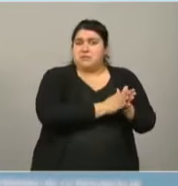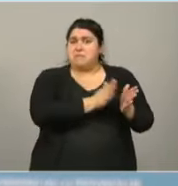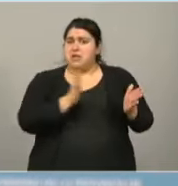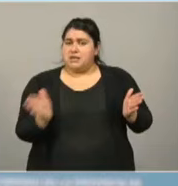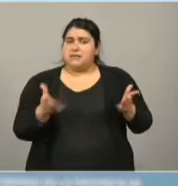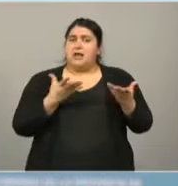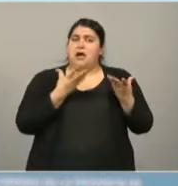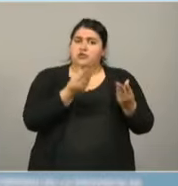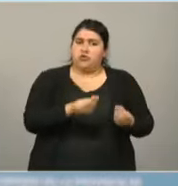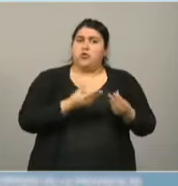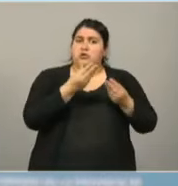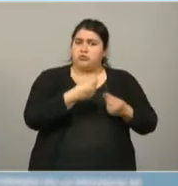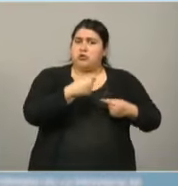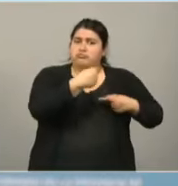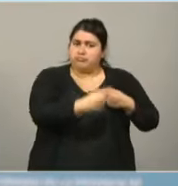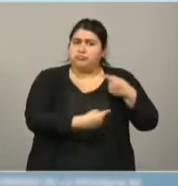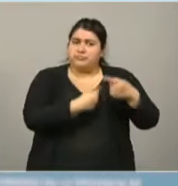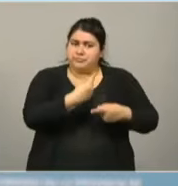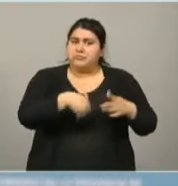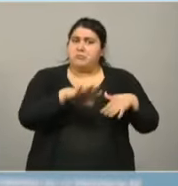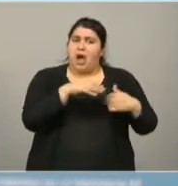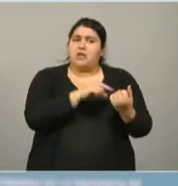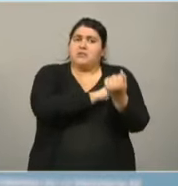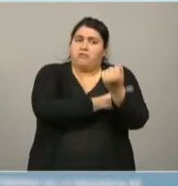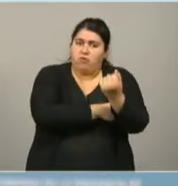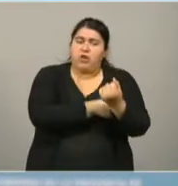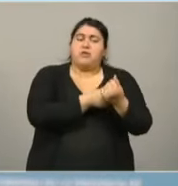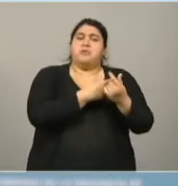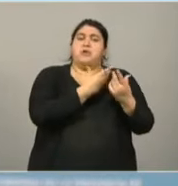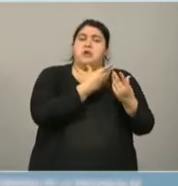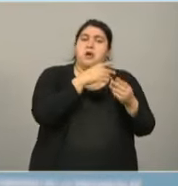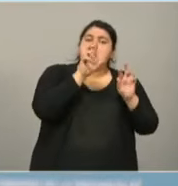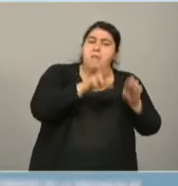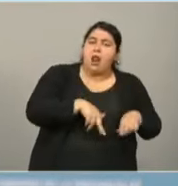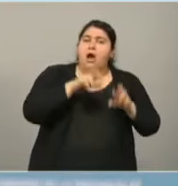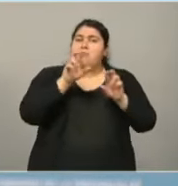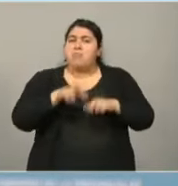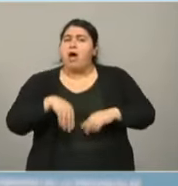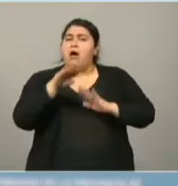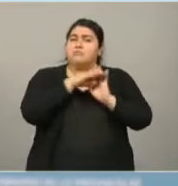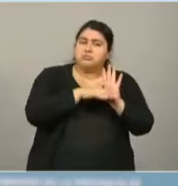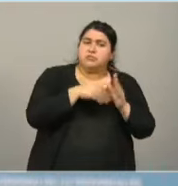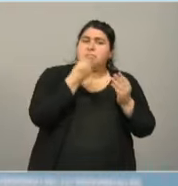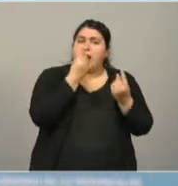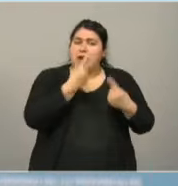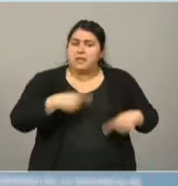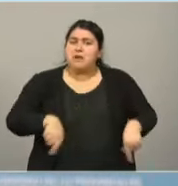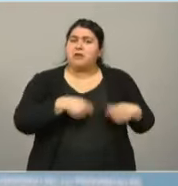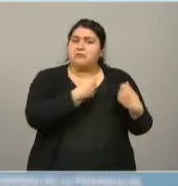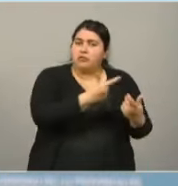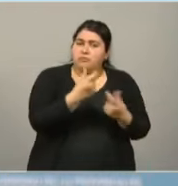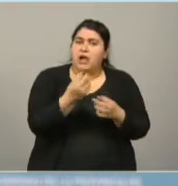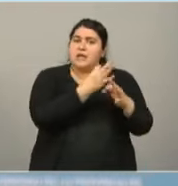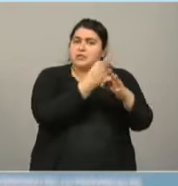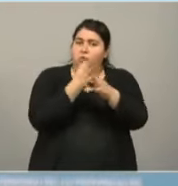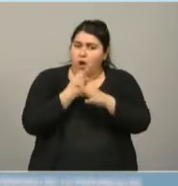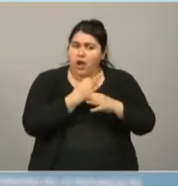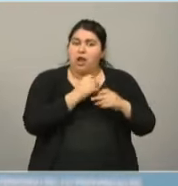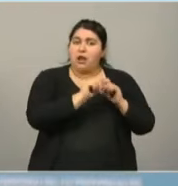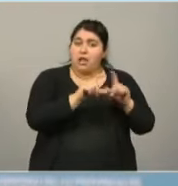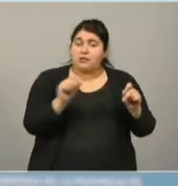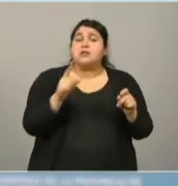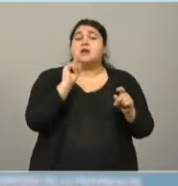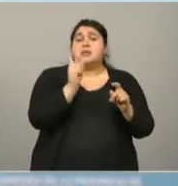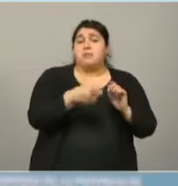reforzando los programas sociales los programas de alimentos en las escuelas y los diferentes